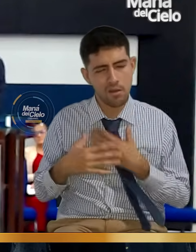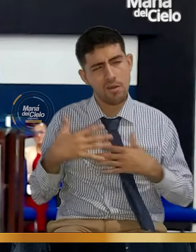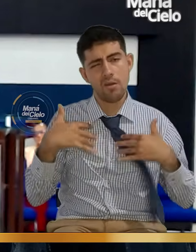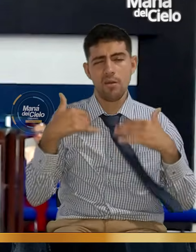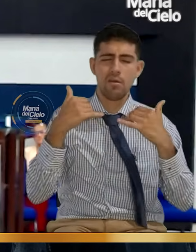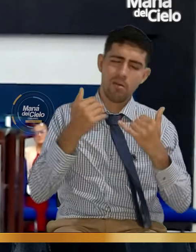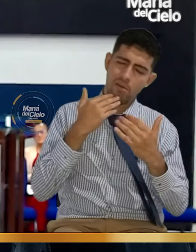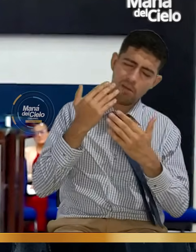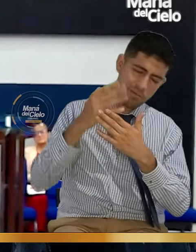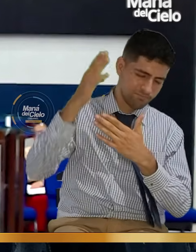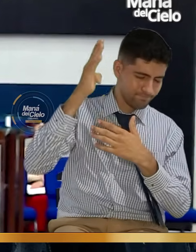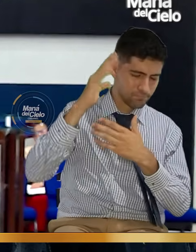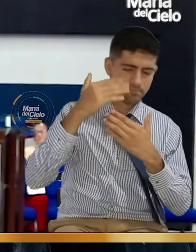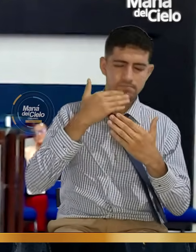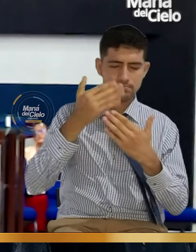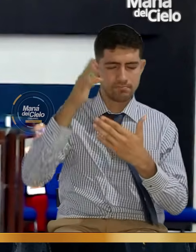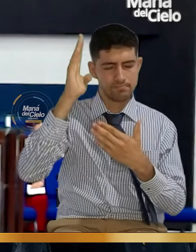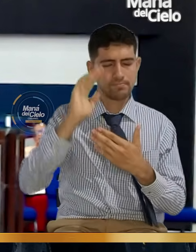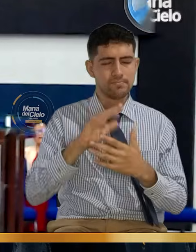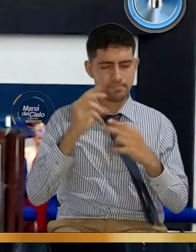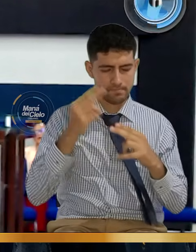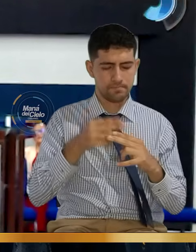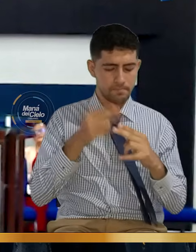Él siempre a través de la historia ha ayudado.